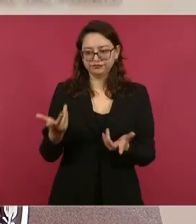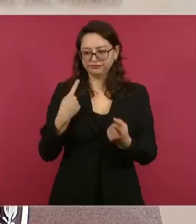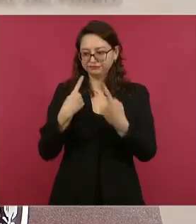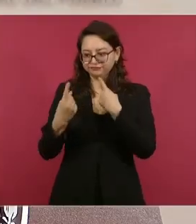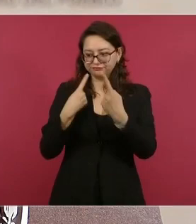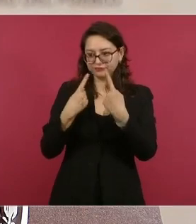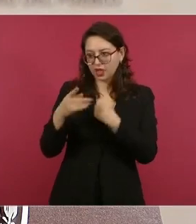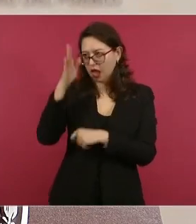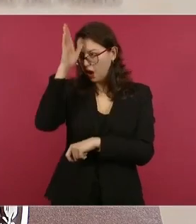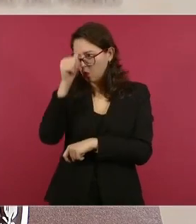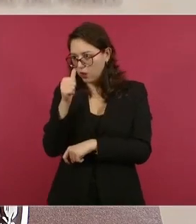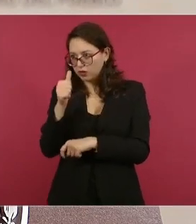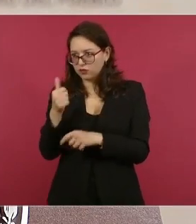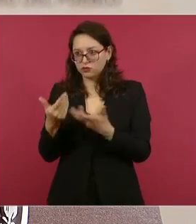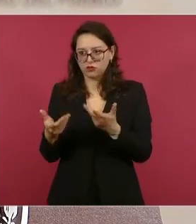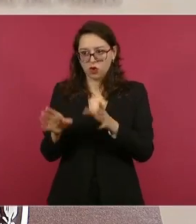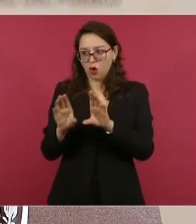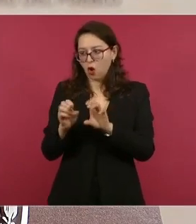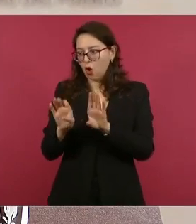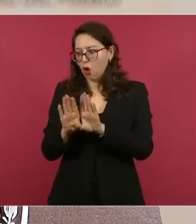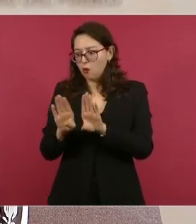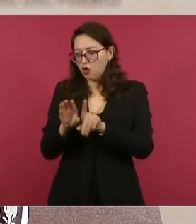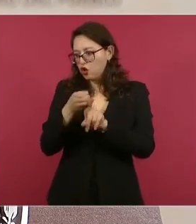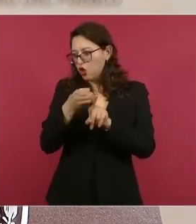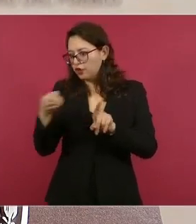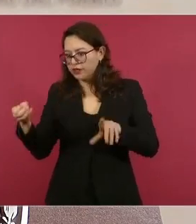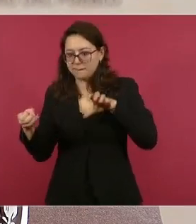a las 10:30 a.m. allá en Acapulco,